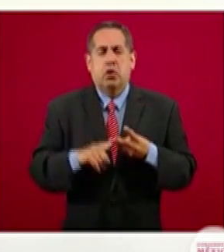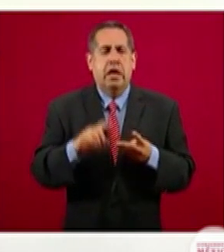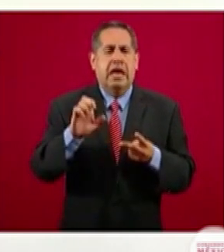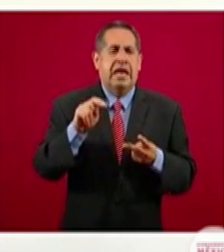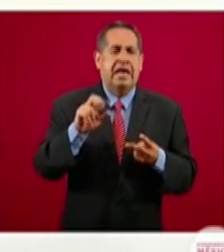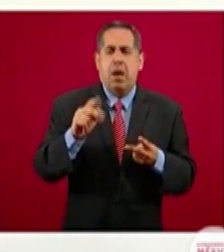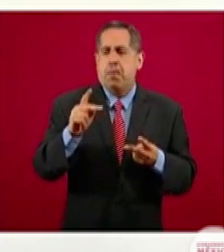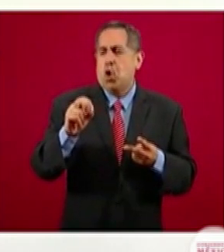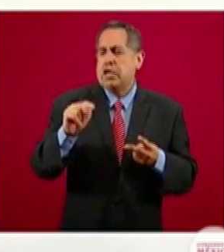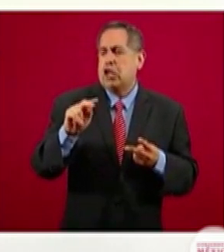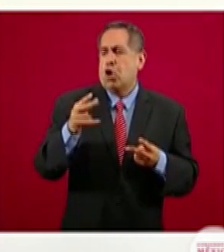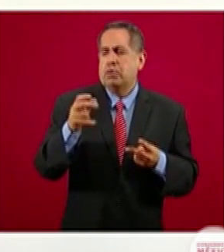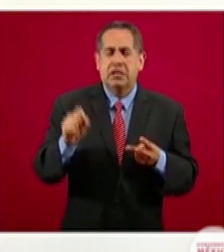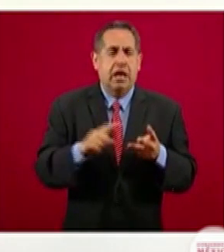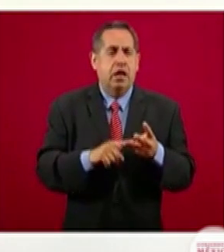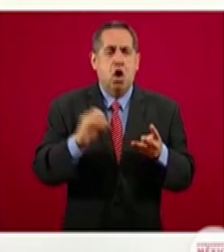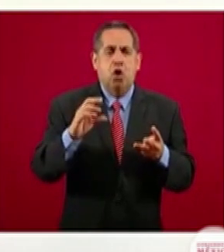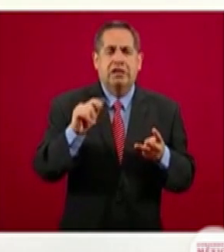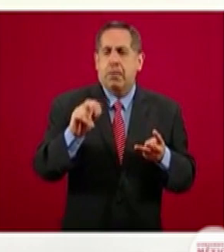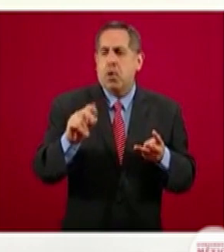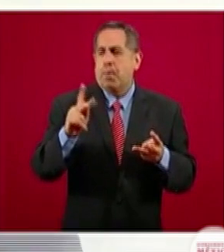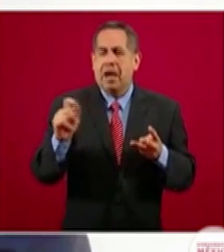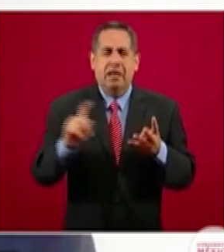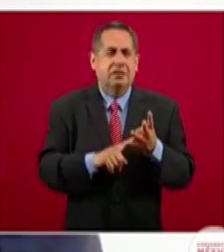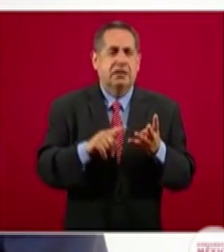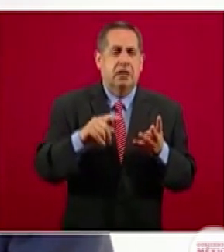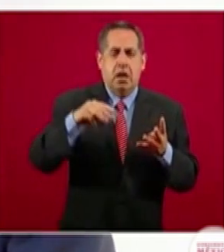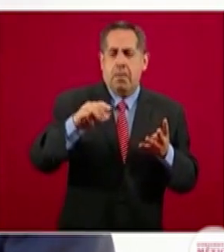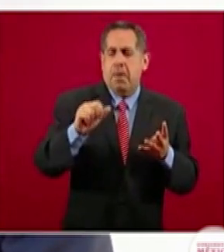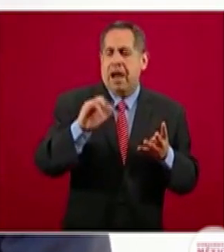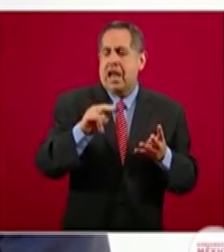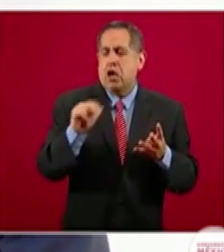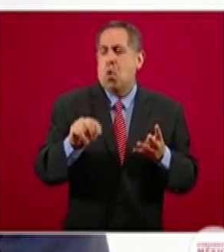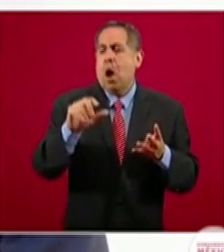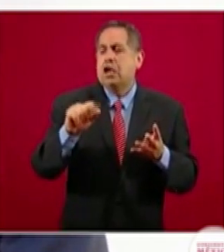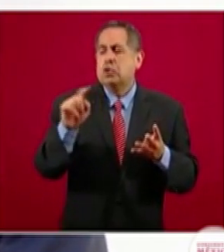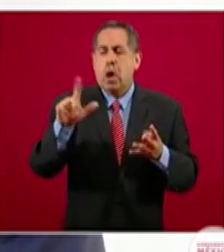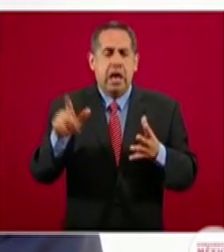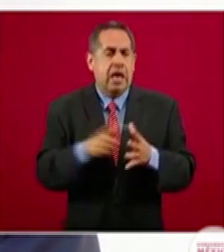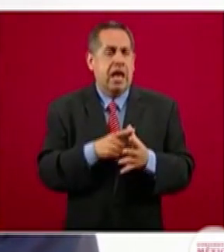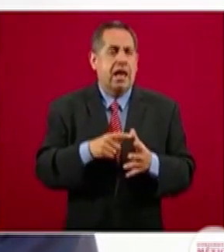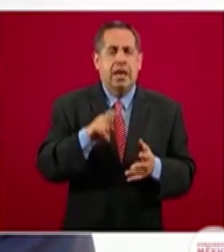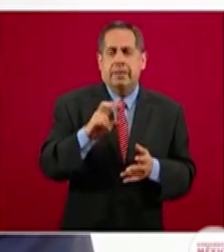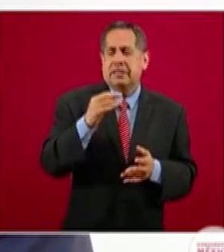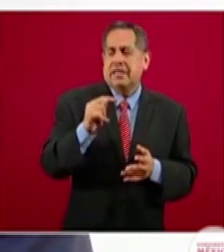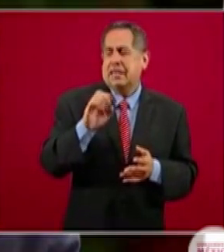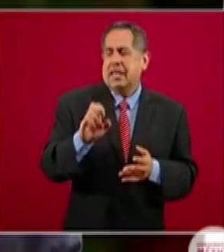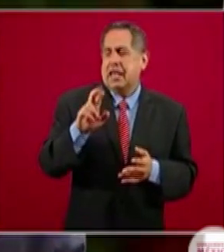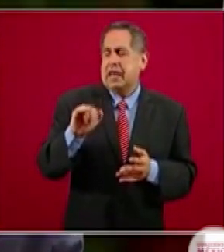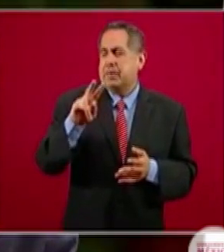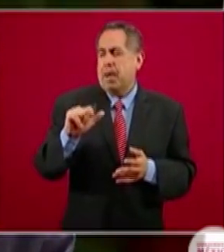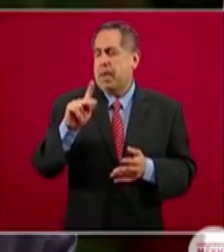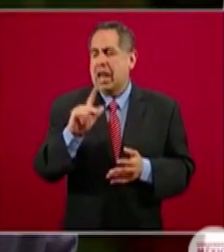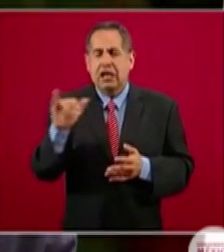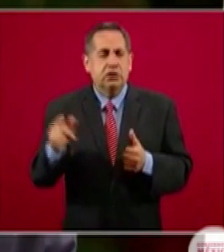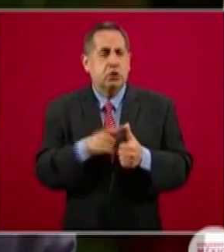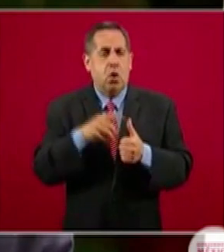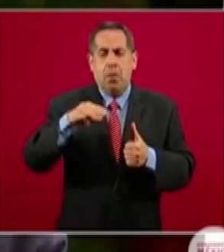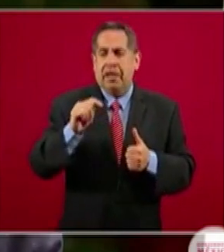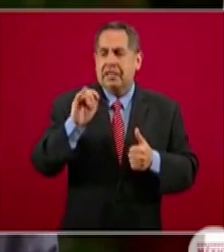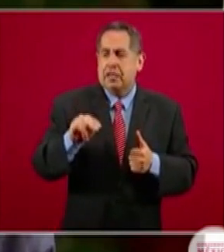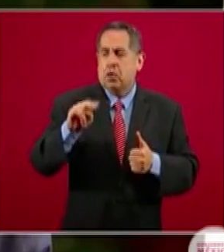Octavio Paz, Emilio Abreu Gómez, Mariano Azuela, Vicente Riva Palacio, Martín Luis